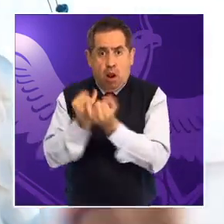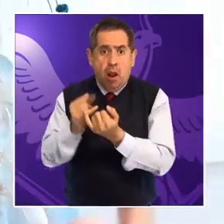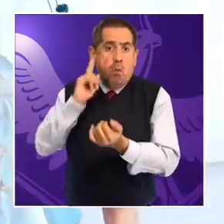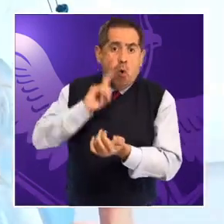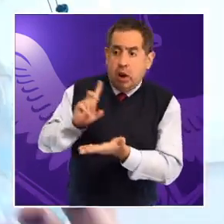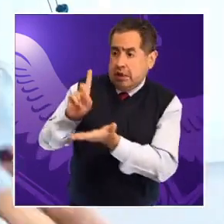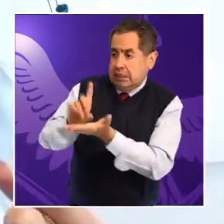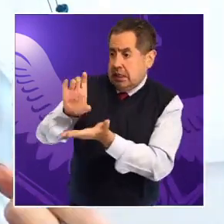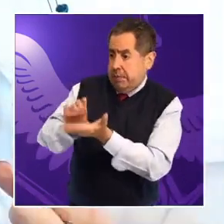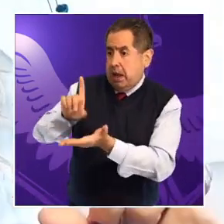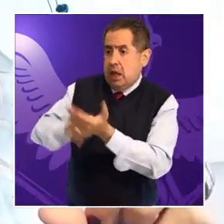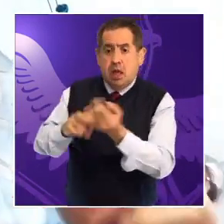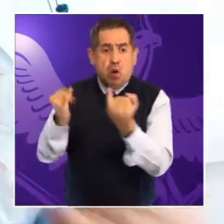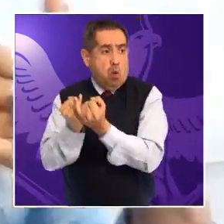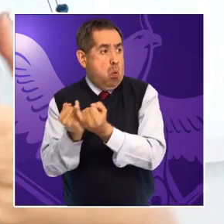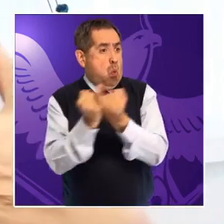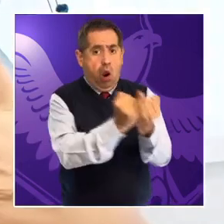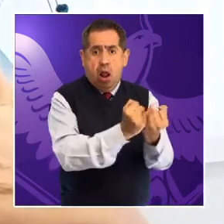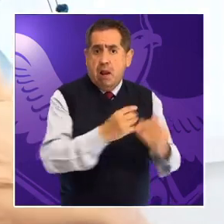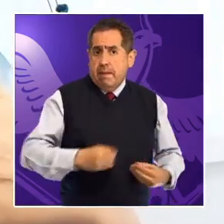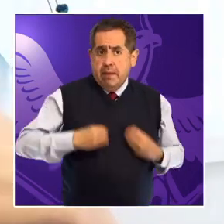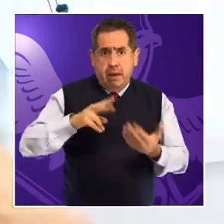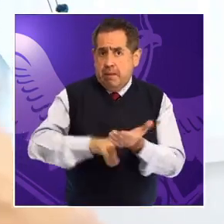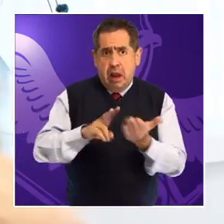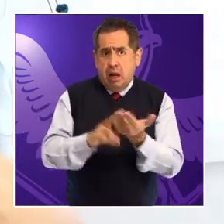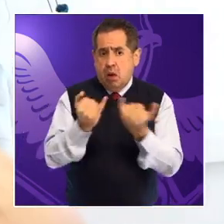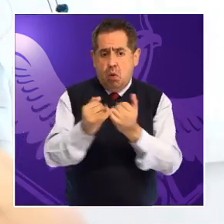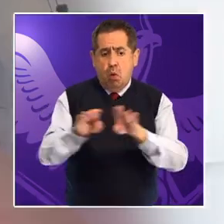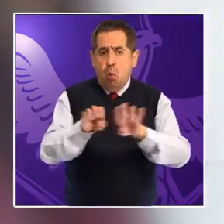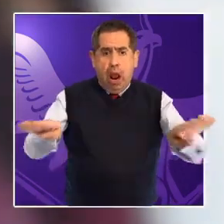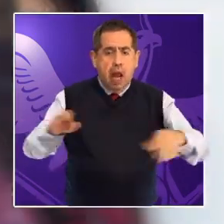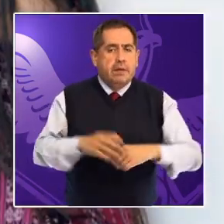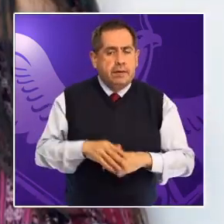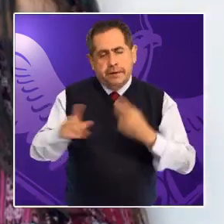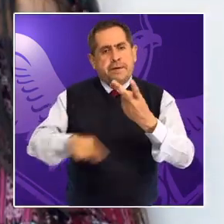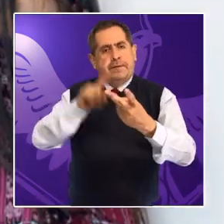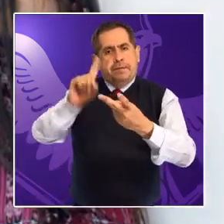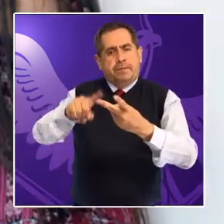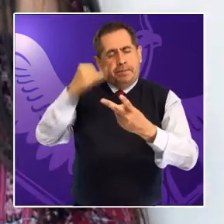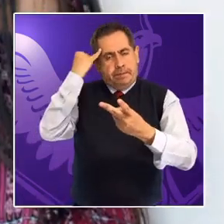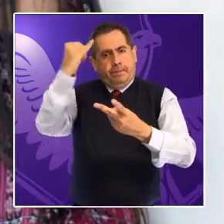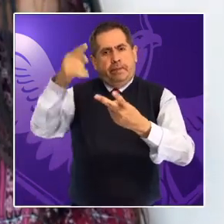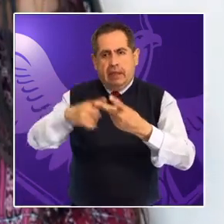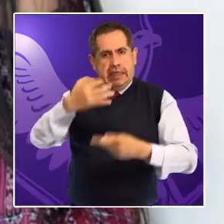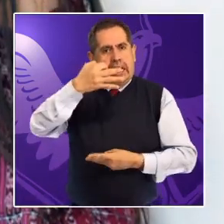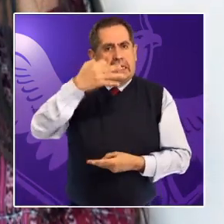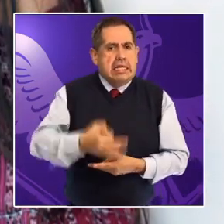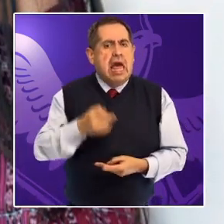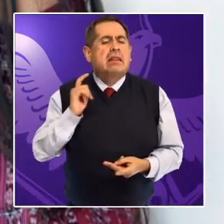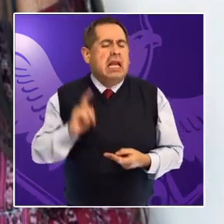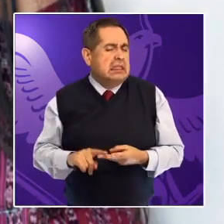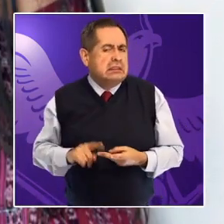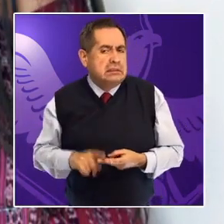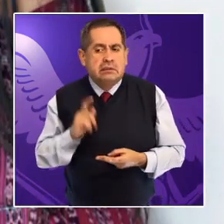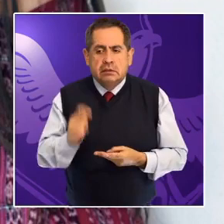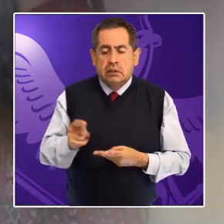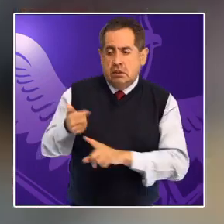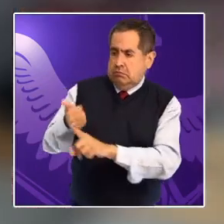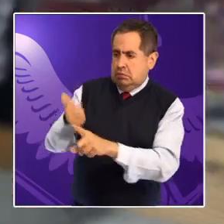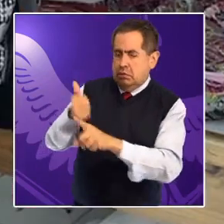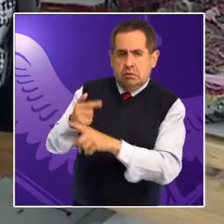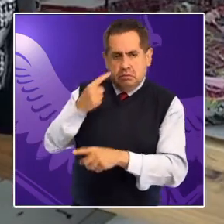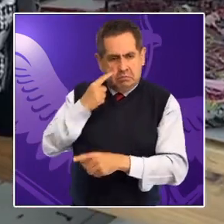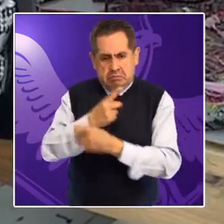resto de seres humanos, ¿no? La segunda dimensión de esta idea de dignidad humana se relaciona con la autonomía moral, ¿no?